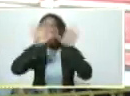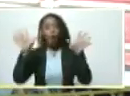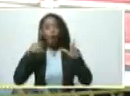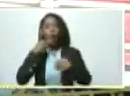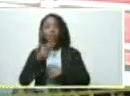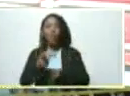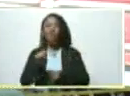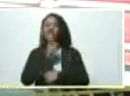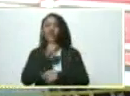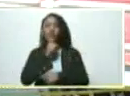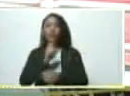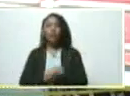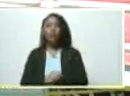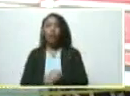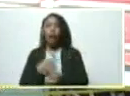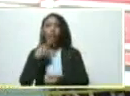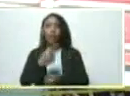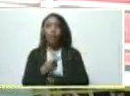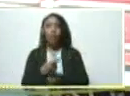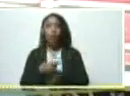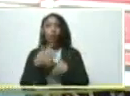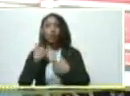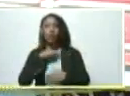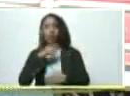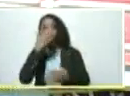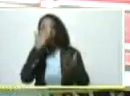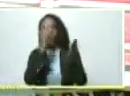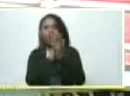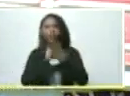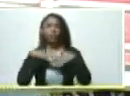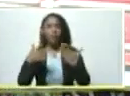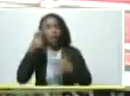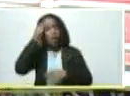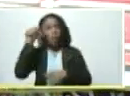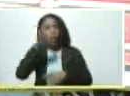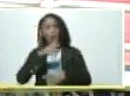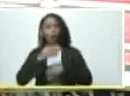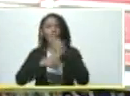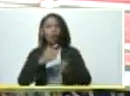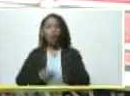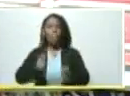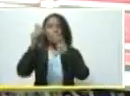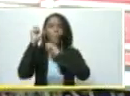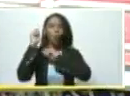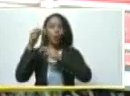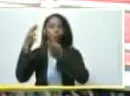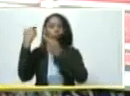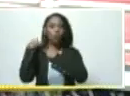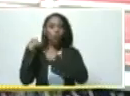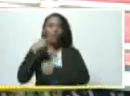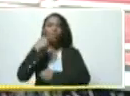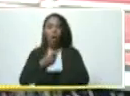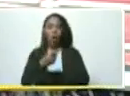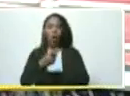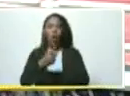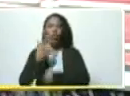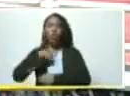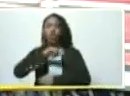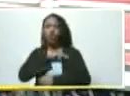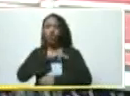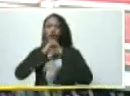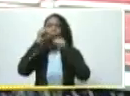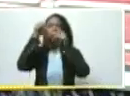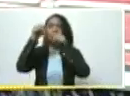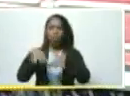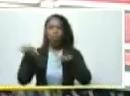las dificultades, le dijimos a que estábamos enfrentados, y el pueblo asumió sus responsabilidades y dijo, aquí no se